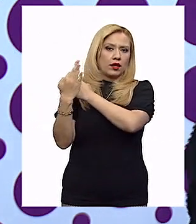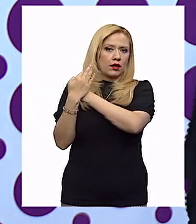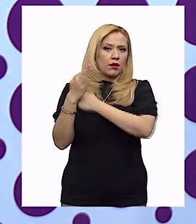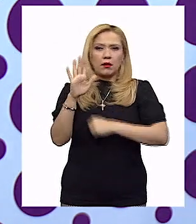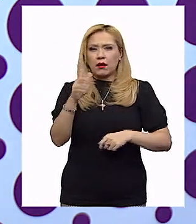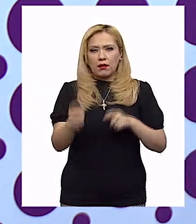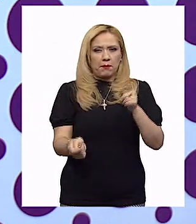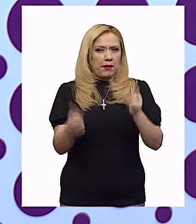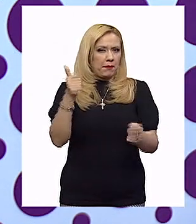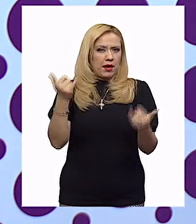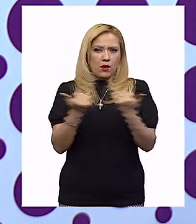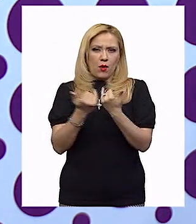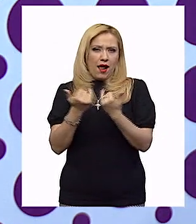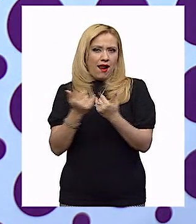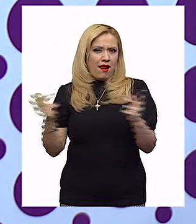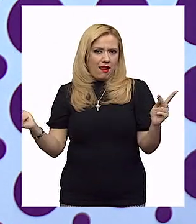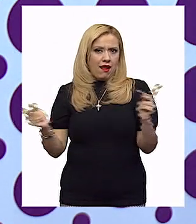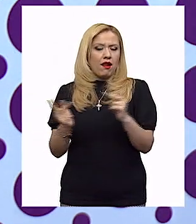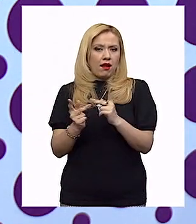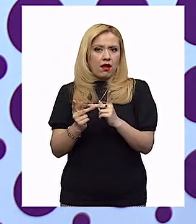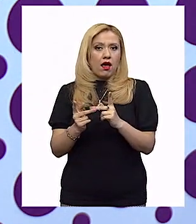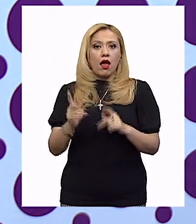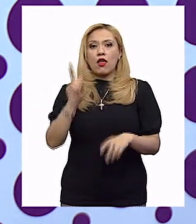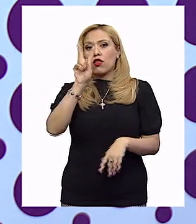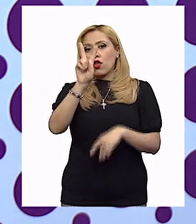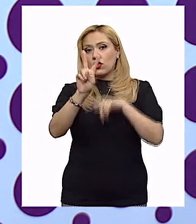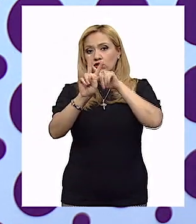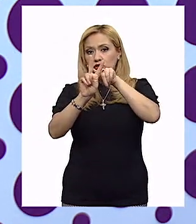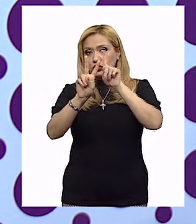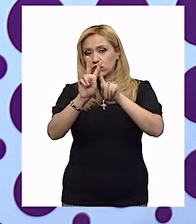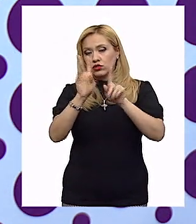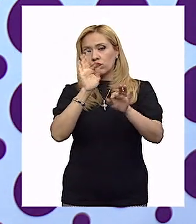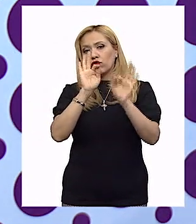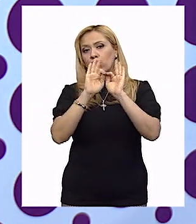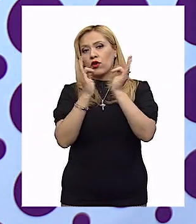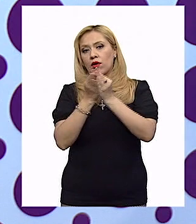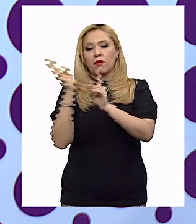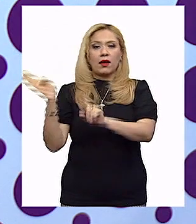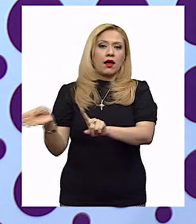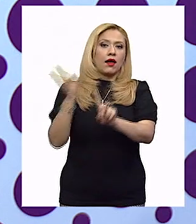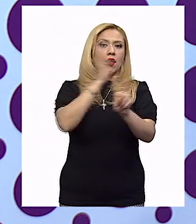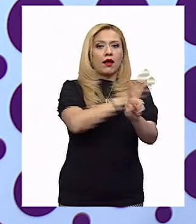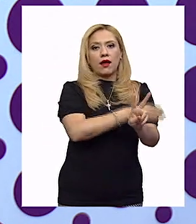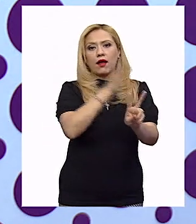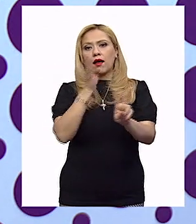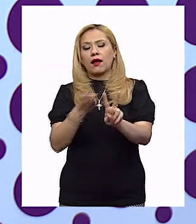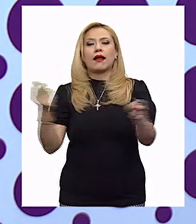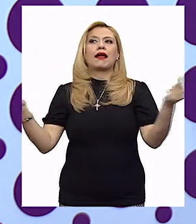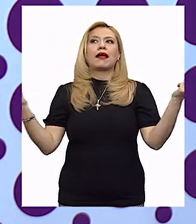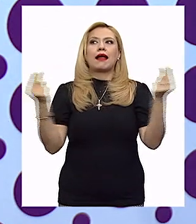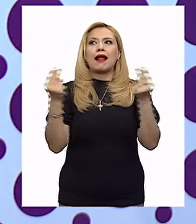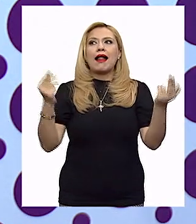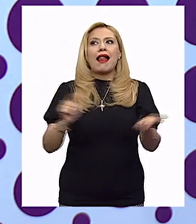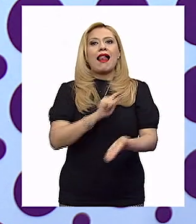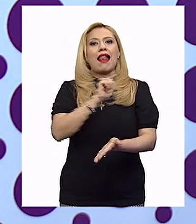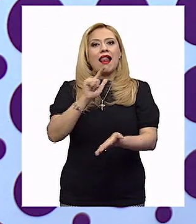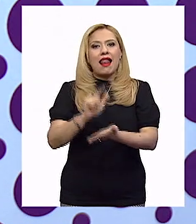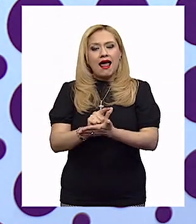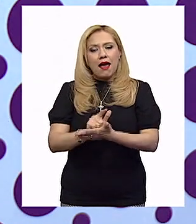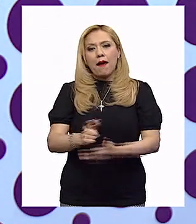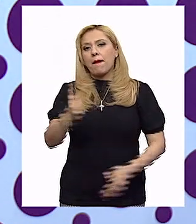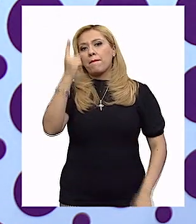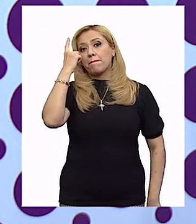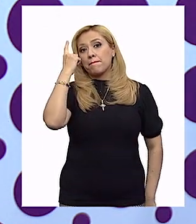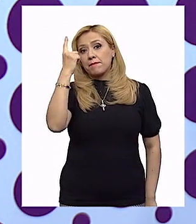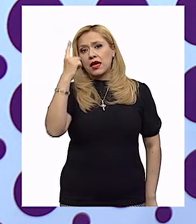que hay con testigo protegido. Pero estas son las 2 líneas básicas que necesitamos. Y para hacer esto necesitamos una ley que primero